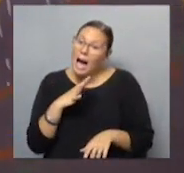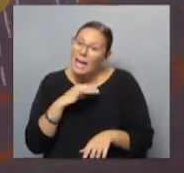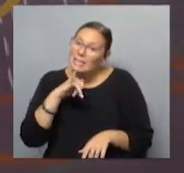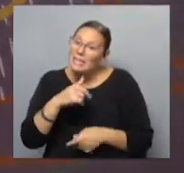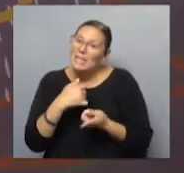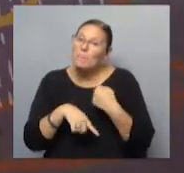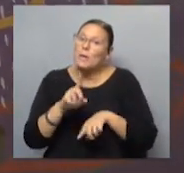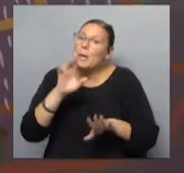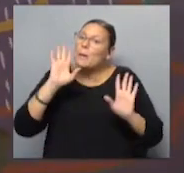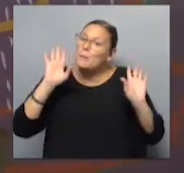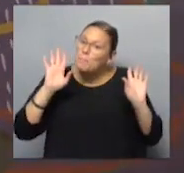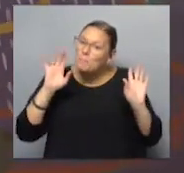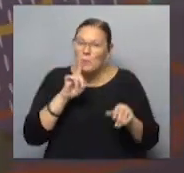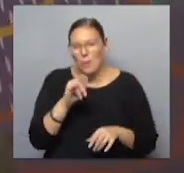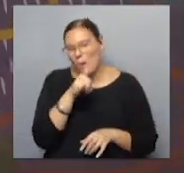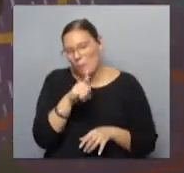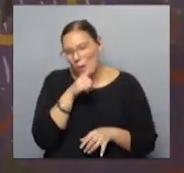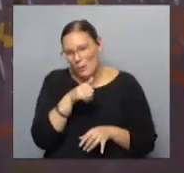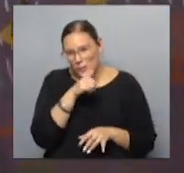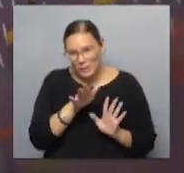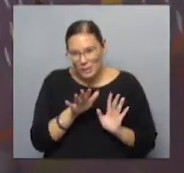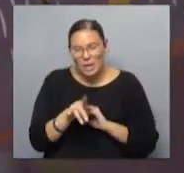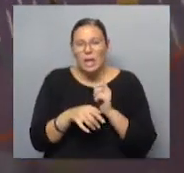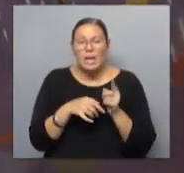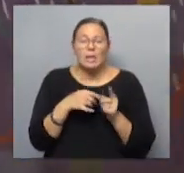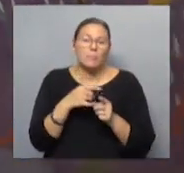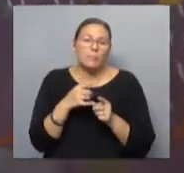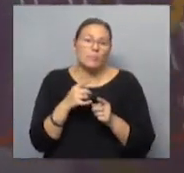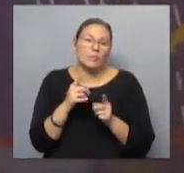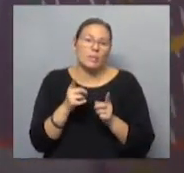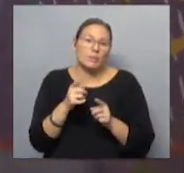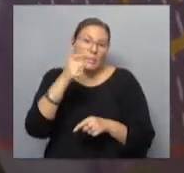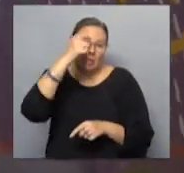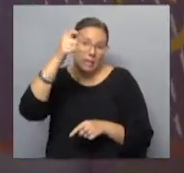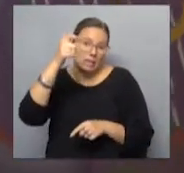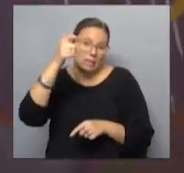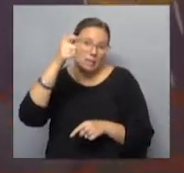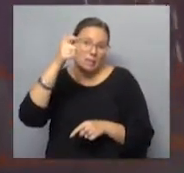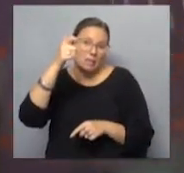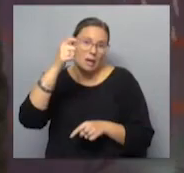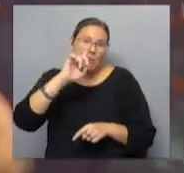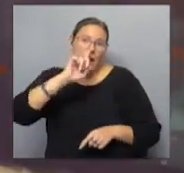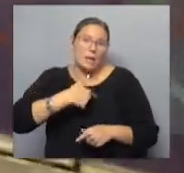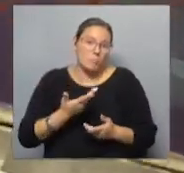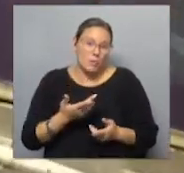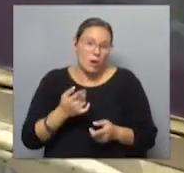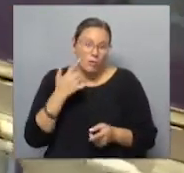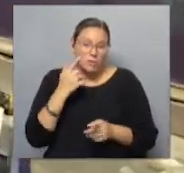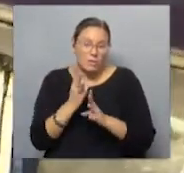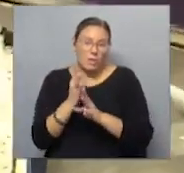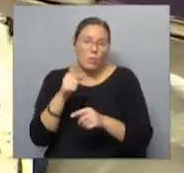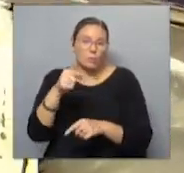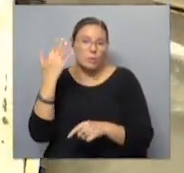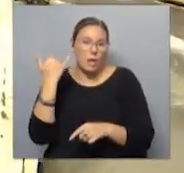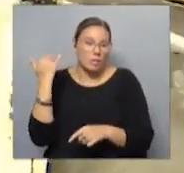pero está, no se puede contar. Y después tenés, ¿no?, la técnica para la rapidez. Viste que acá cuando vinieron